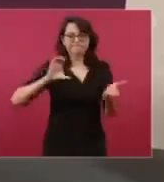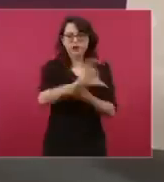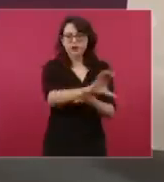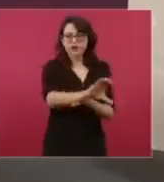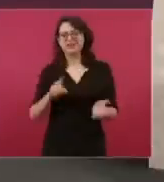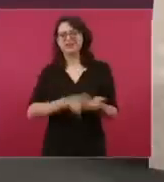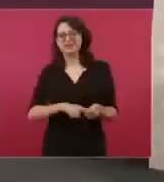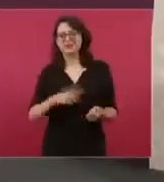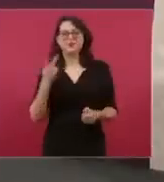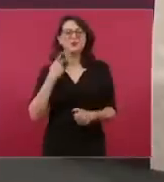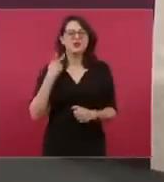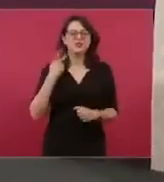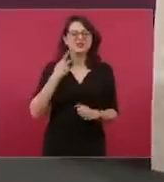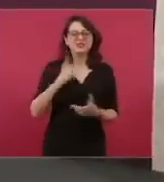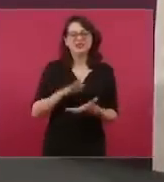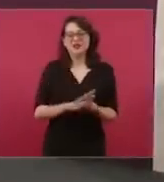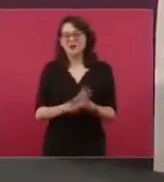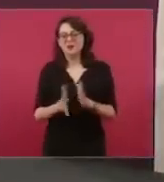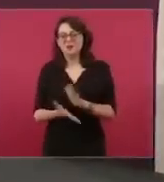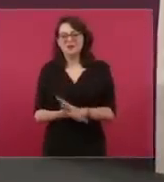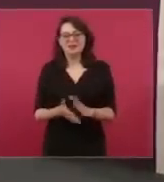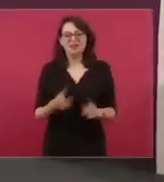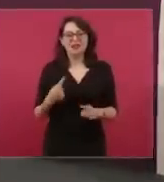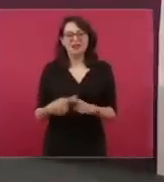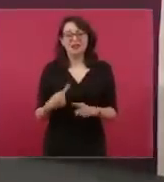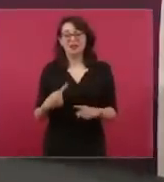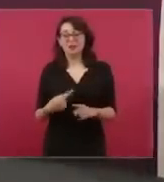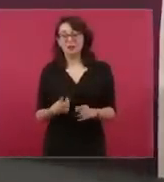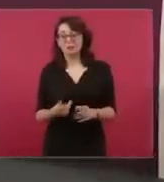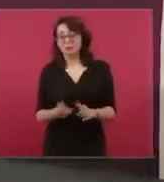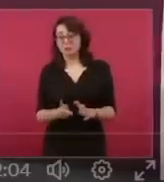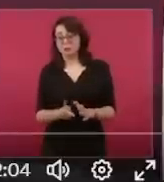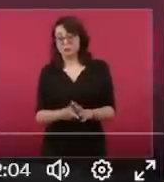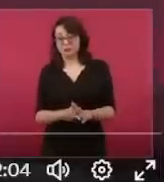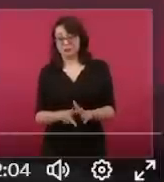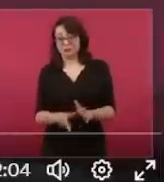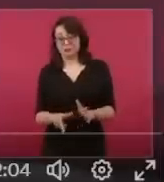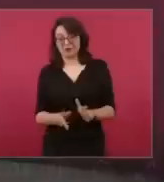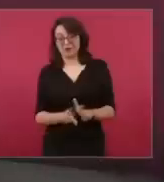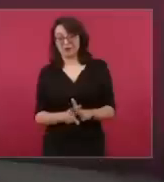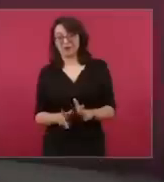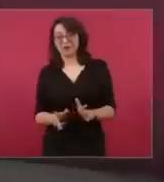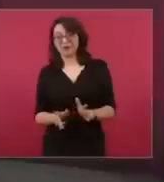¿Quiénes eran? ¿Con qué medios de información estaban vinculados?